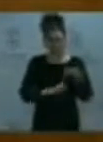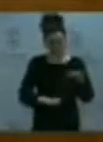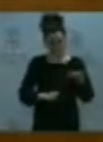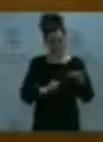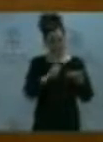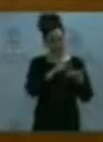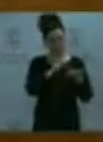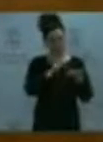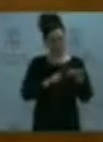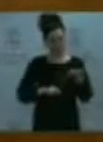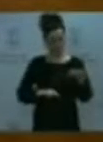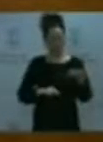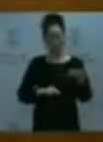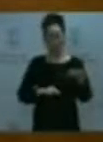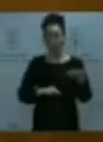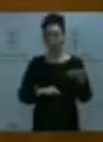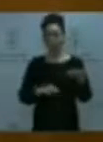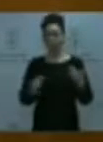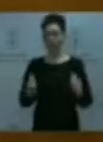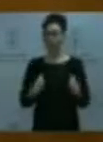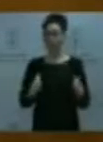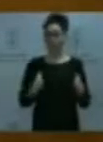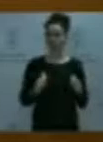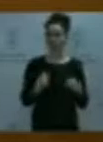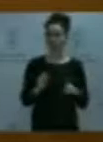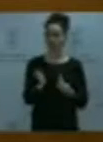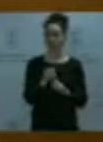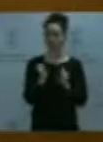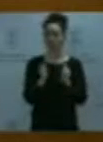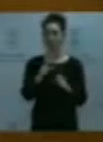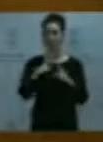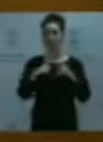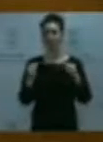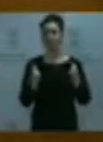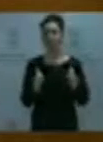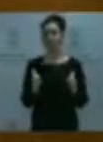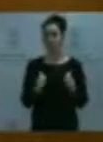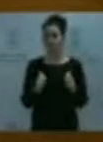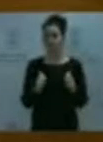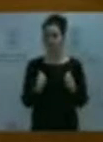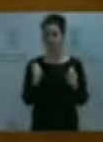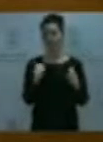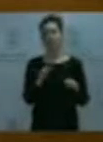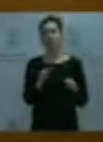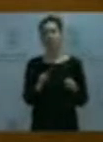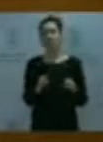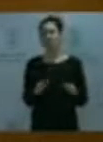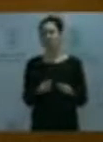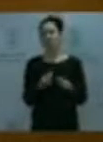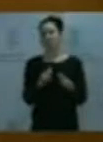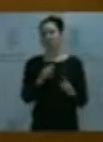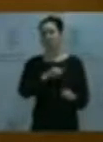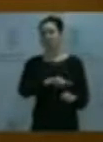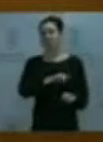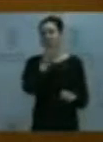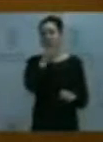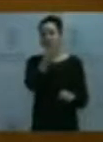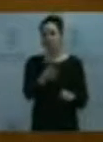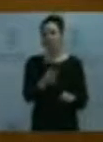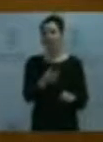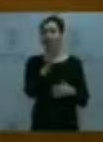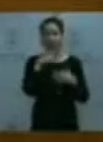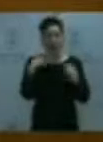de solucionar los problemas de los asturianos, pasa vergüenza ajena. Ahora mismo Asturias, a diferencia de otras